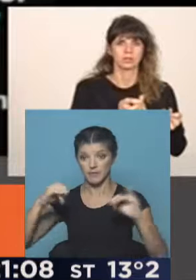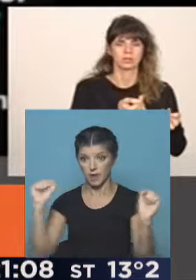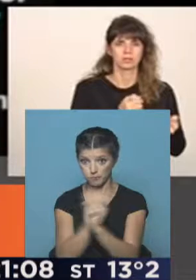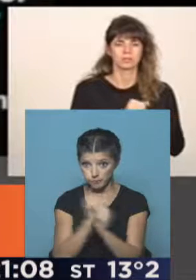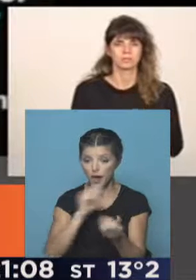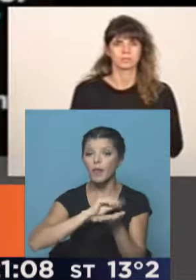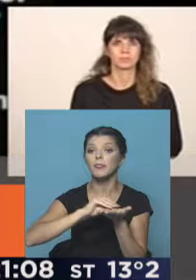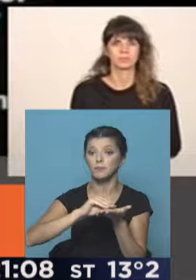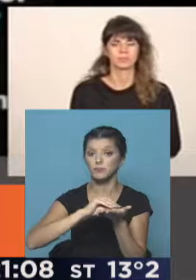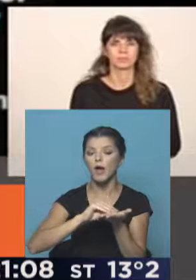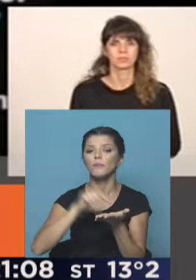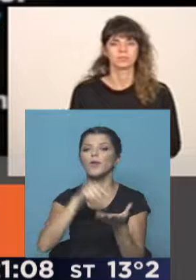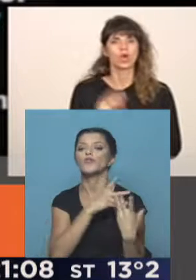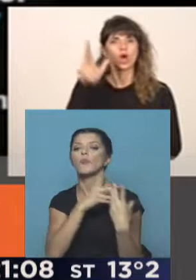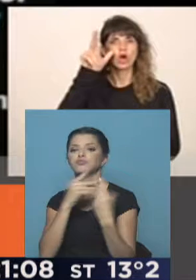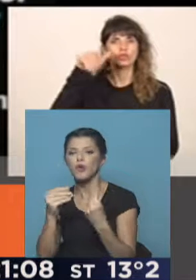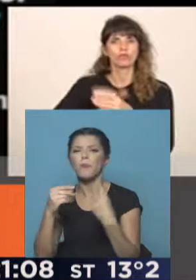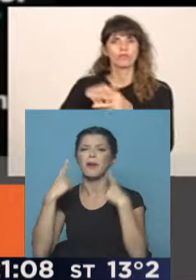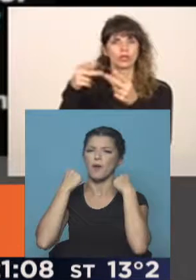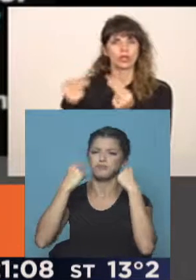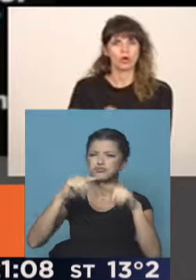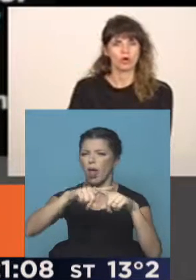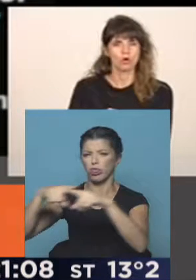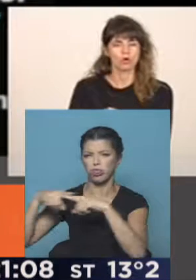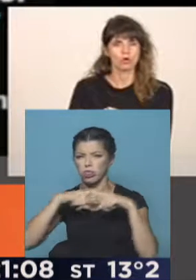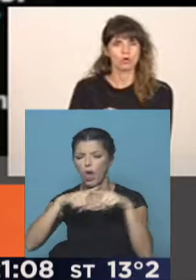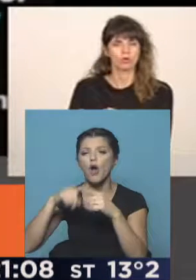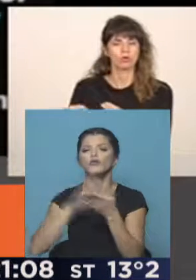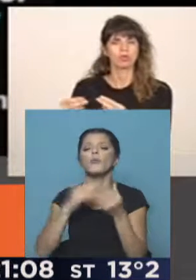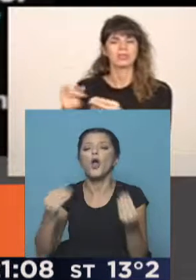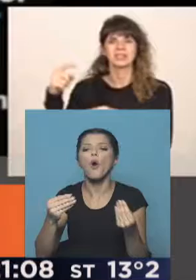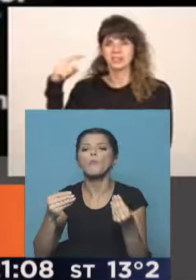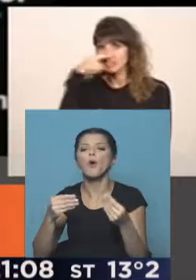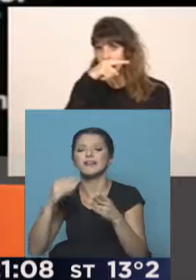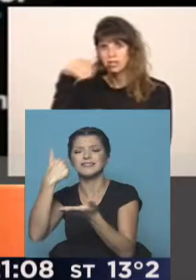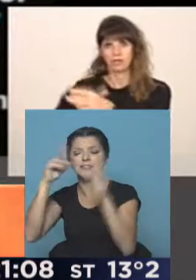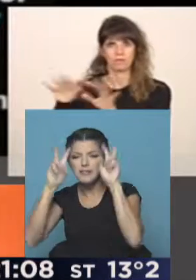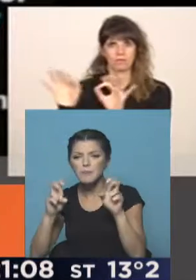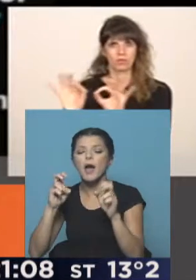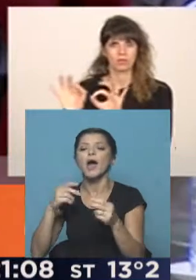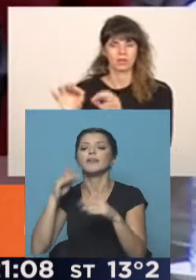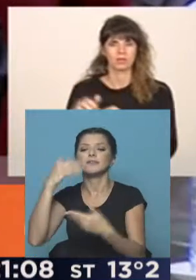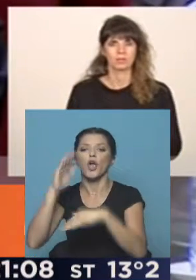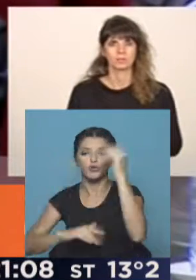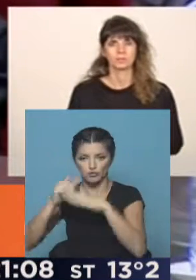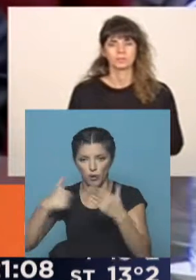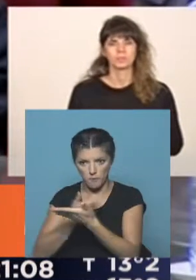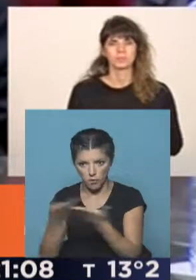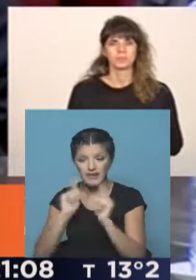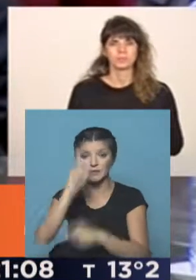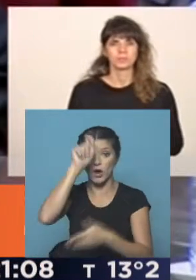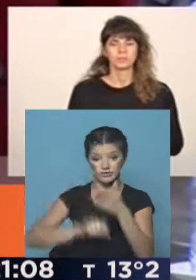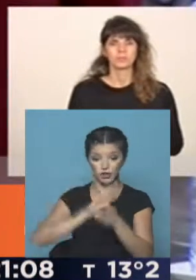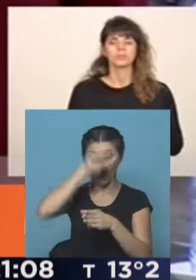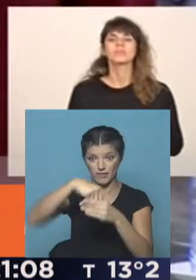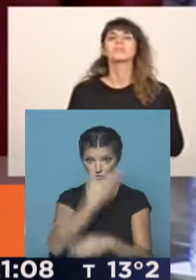Diputados, sirvió para la discusión, el griterío y la chicana sobre el manejo de la obra pública y los contratos en el Estado. La ley establece